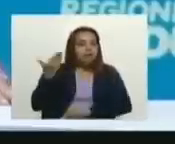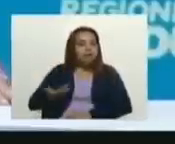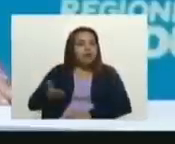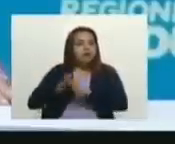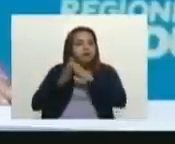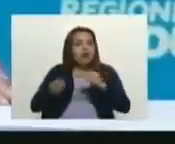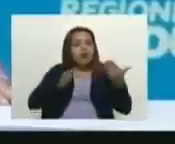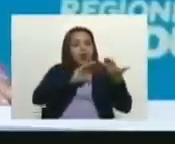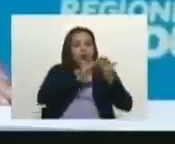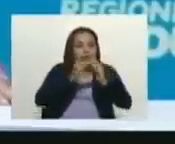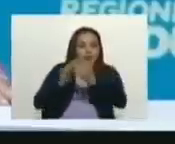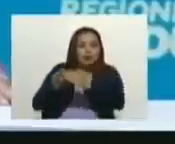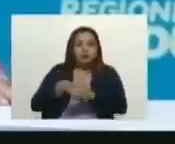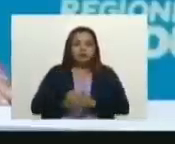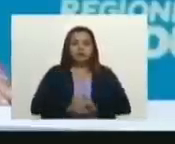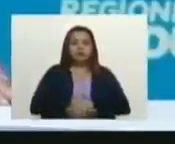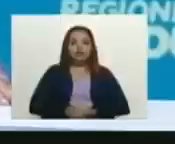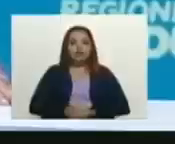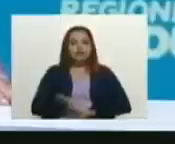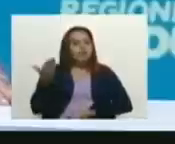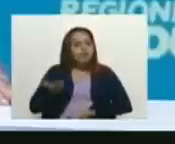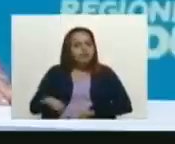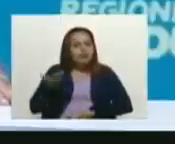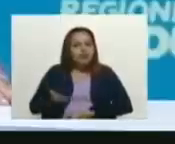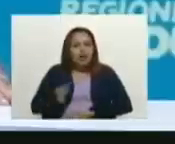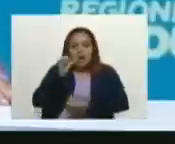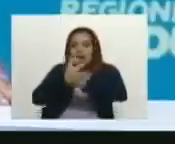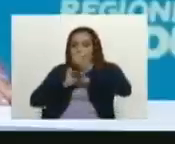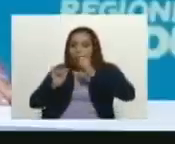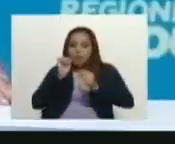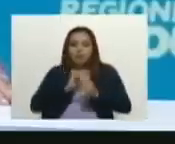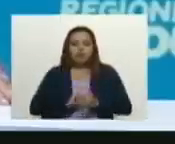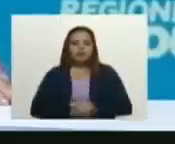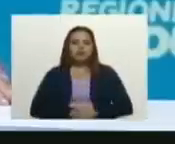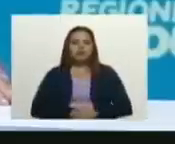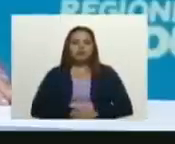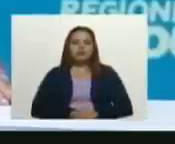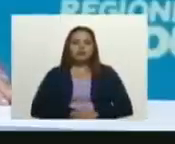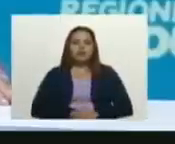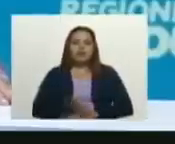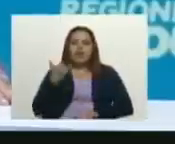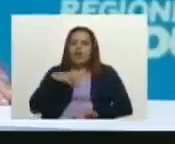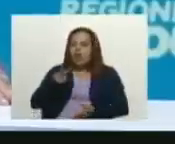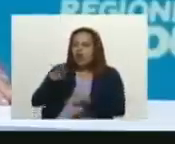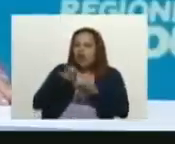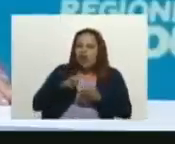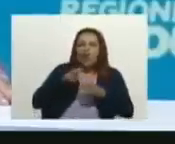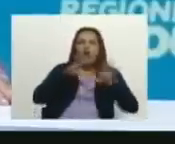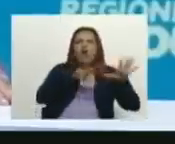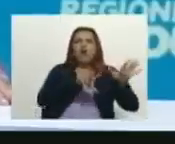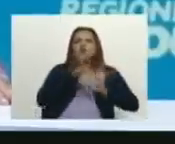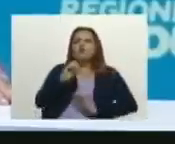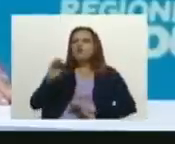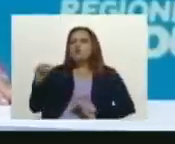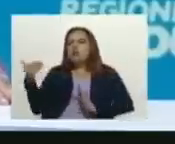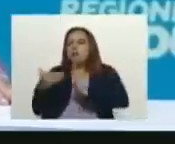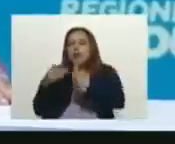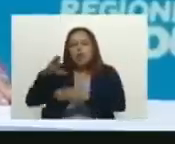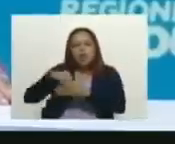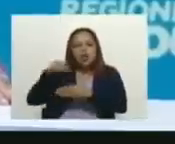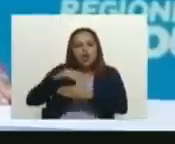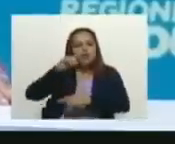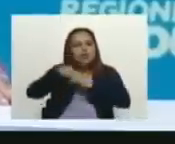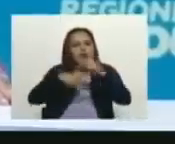estas comunidades, vital, que es el agua, que te estaban cobrando $800,000, al final